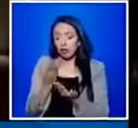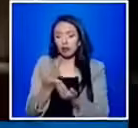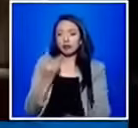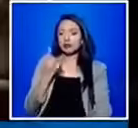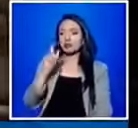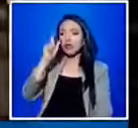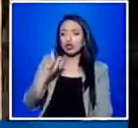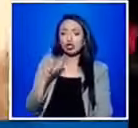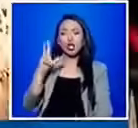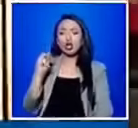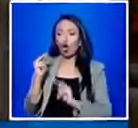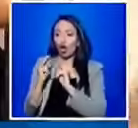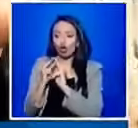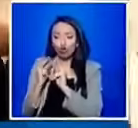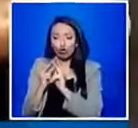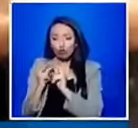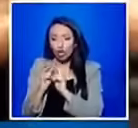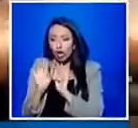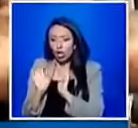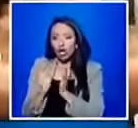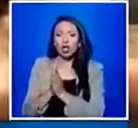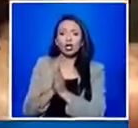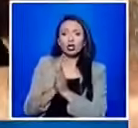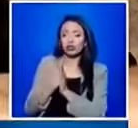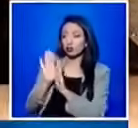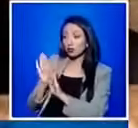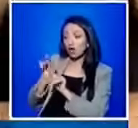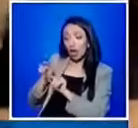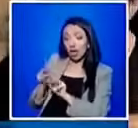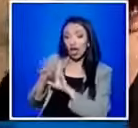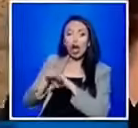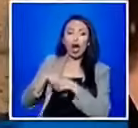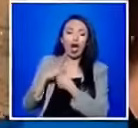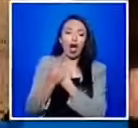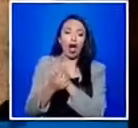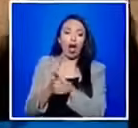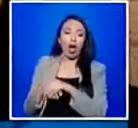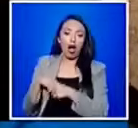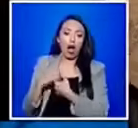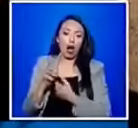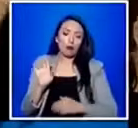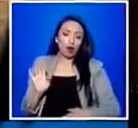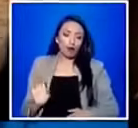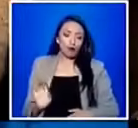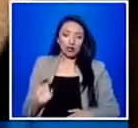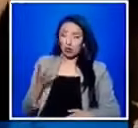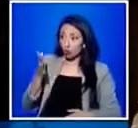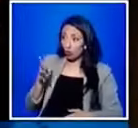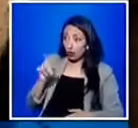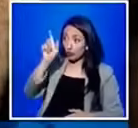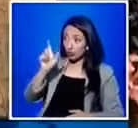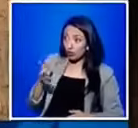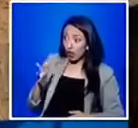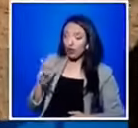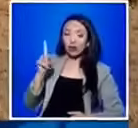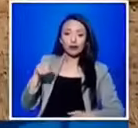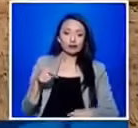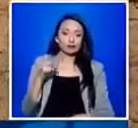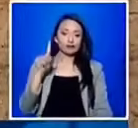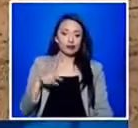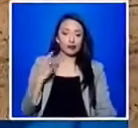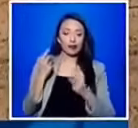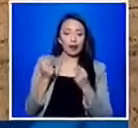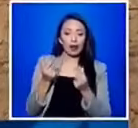persona desconocida. Entonces ahí tratar de aprovechar en esa ocasión de que si no hay nadie, pues tratar de ir de